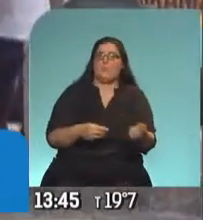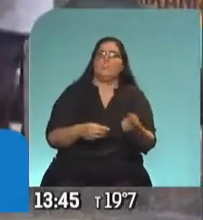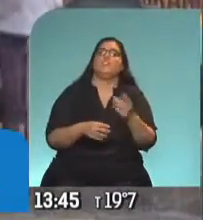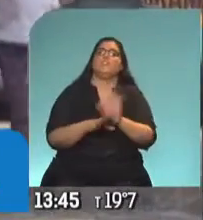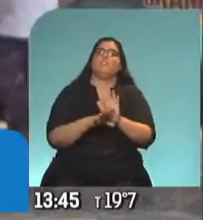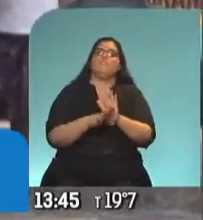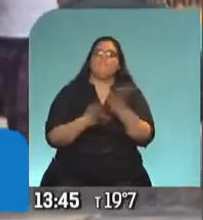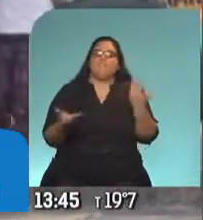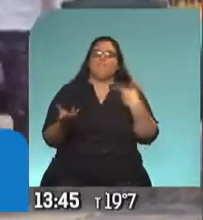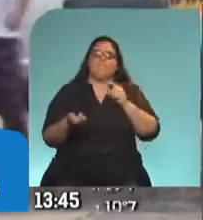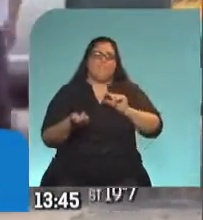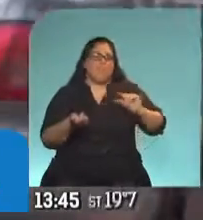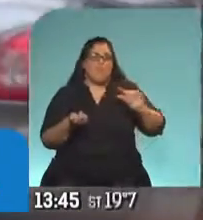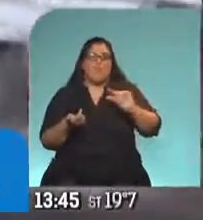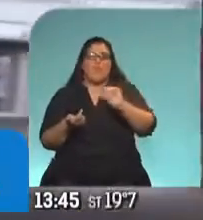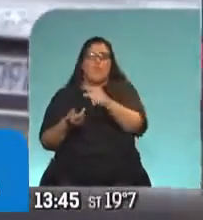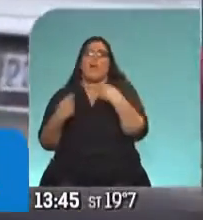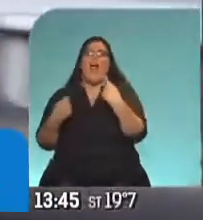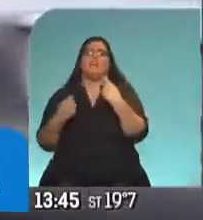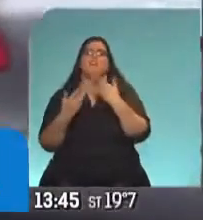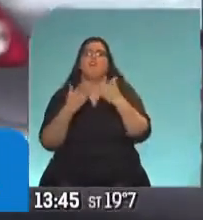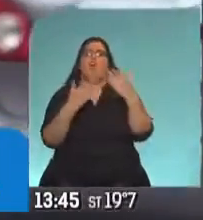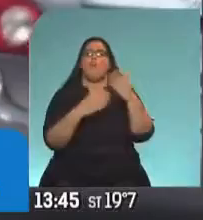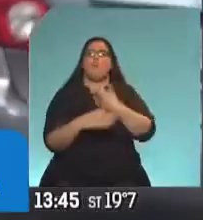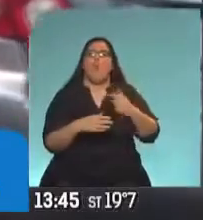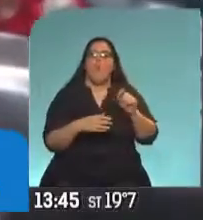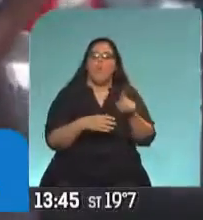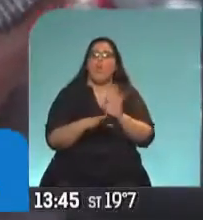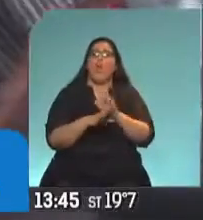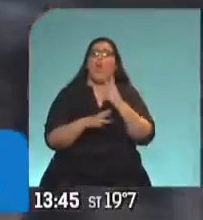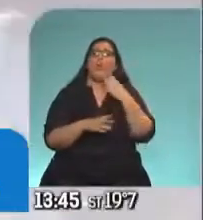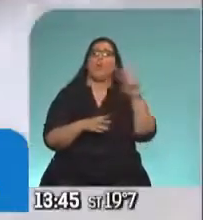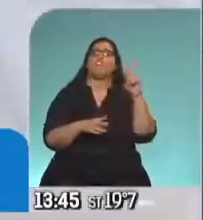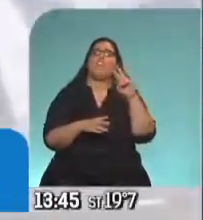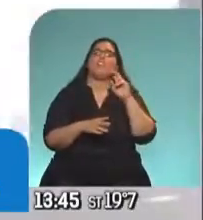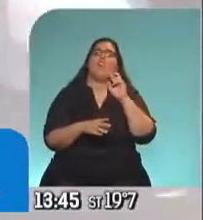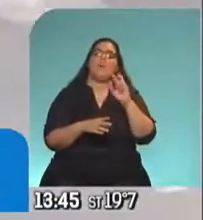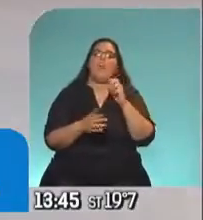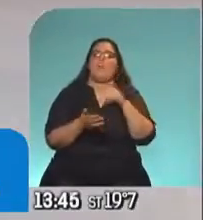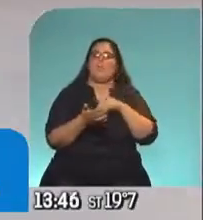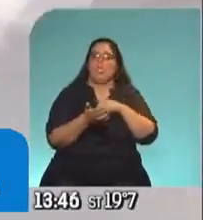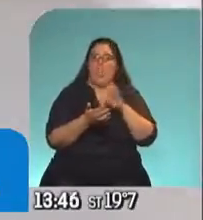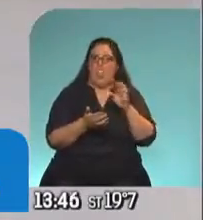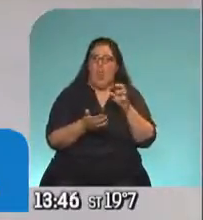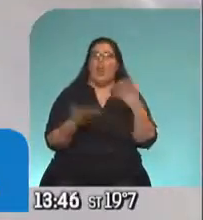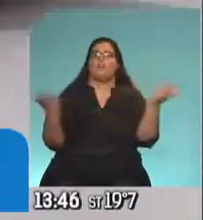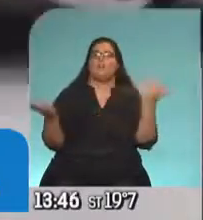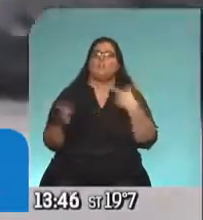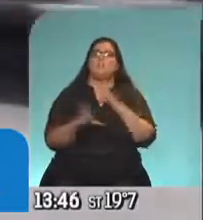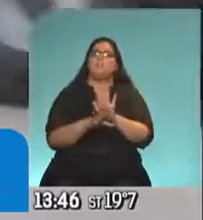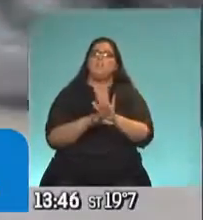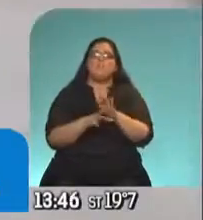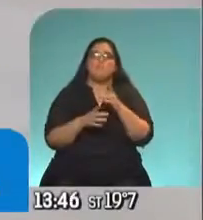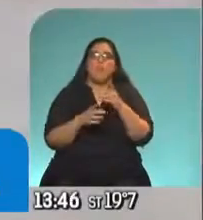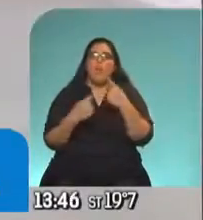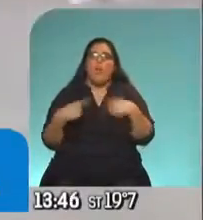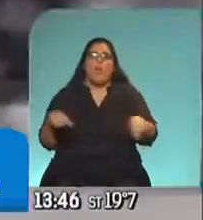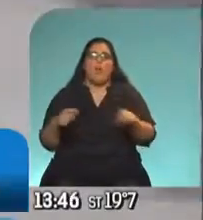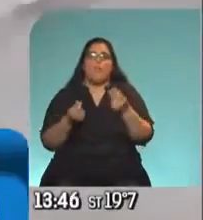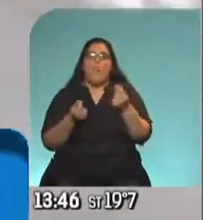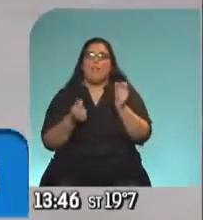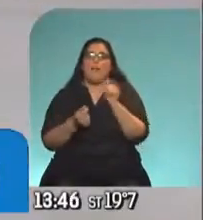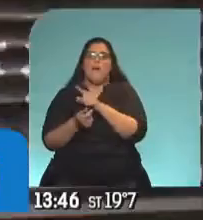general del ministerio público 3 hendry reyes ministro de gobernación 4 luís rodolfo escobar